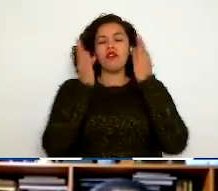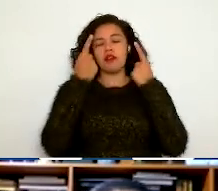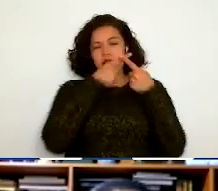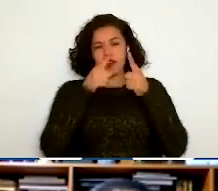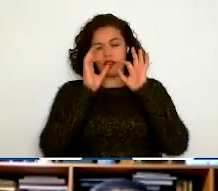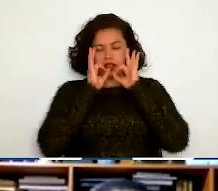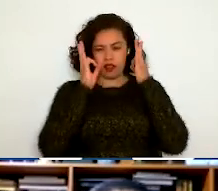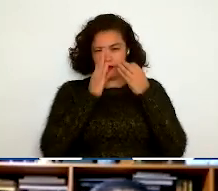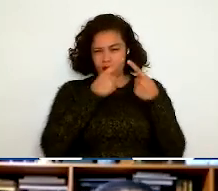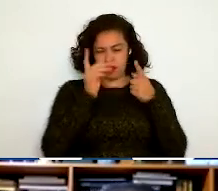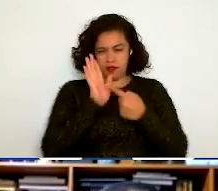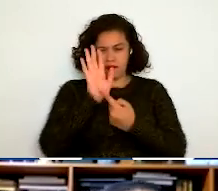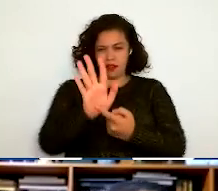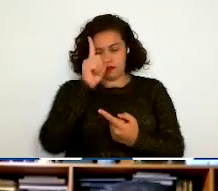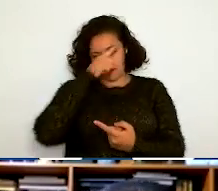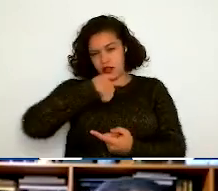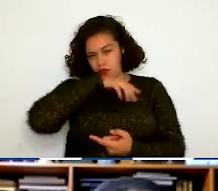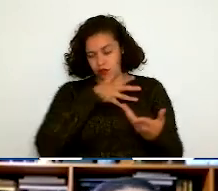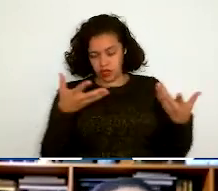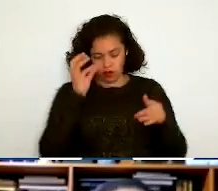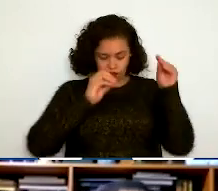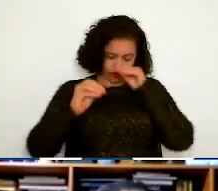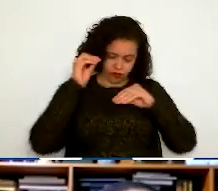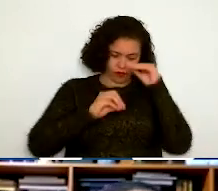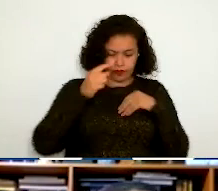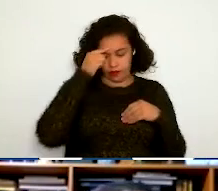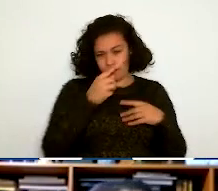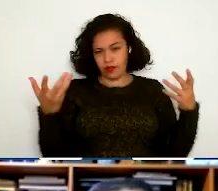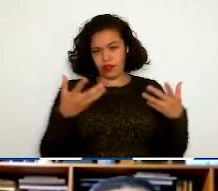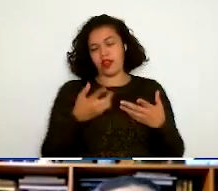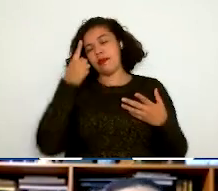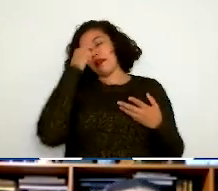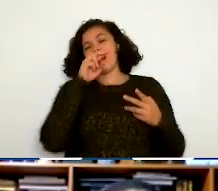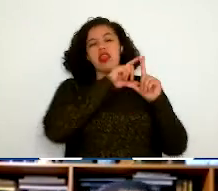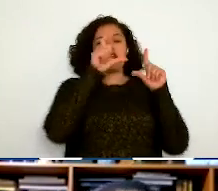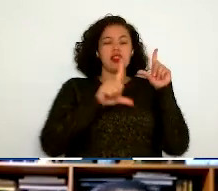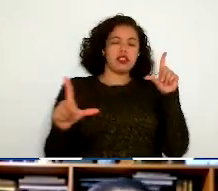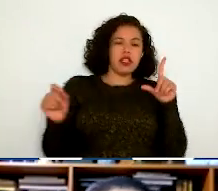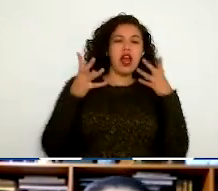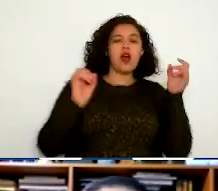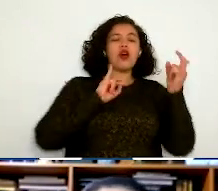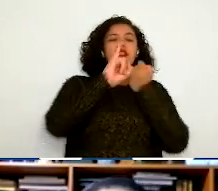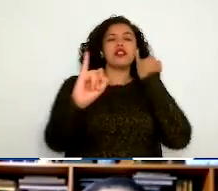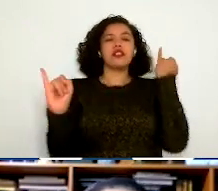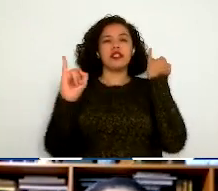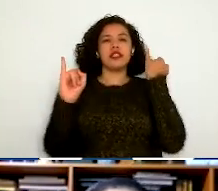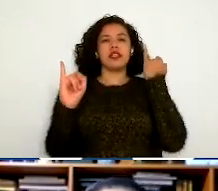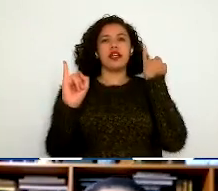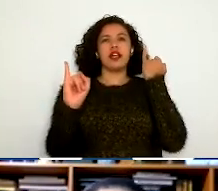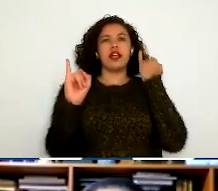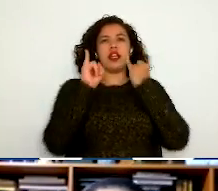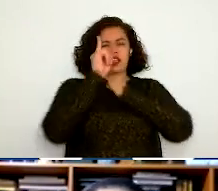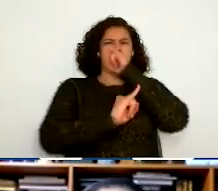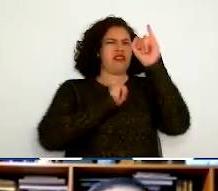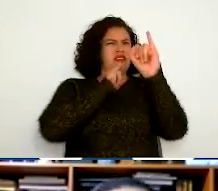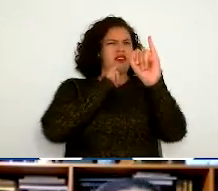sentido que pues vamos generando, que se está hablando ahora no solo a nivel nacional, sino a nivel internacional, y que va con la